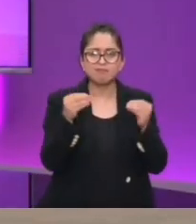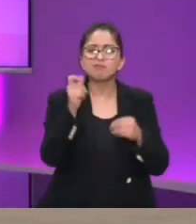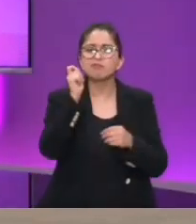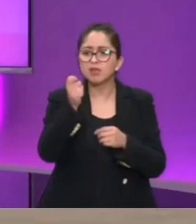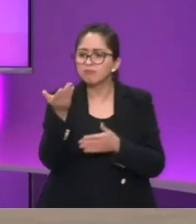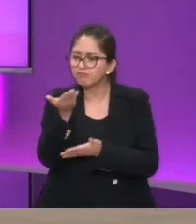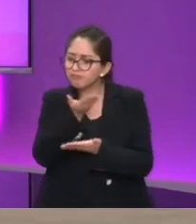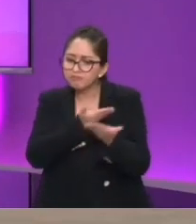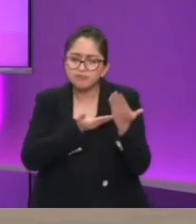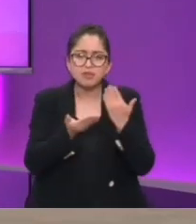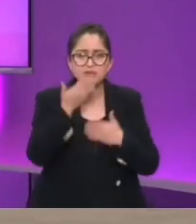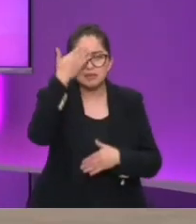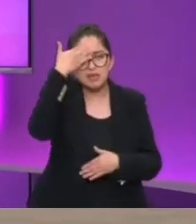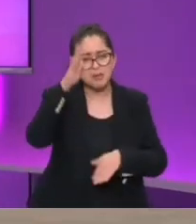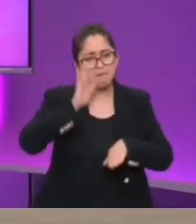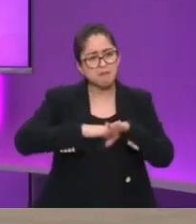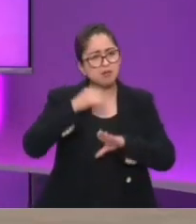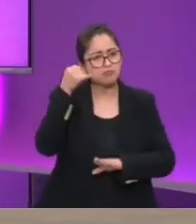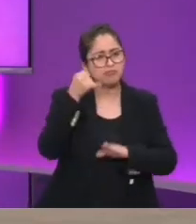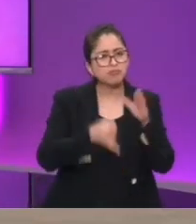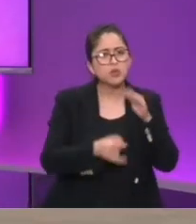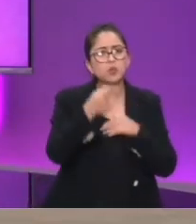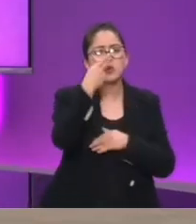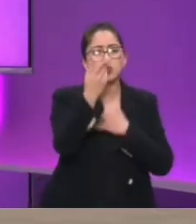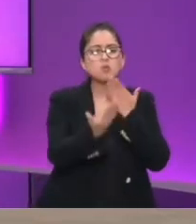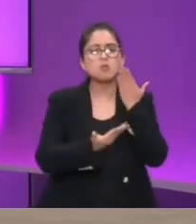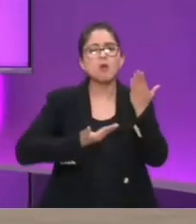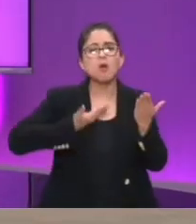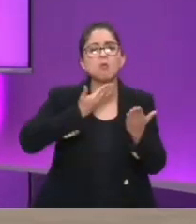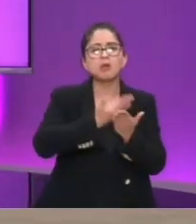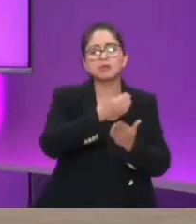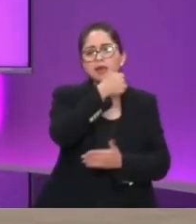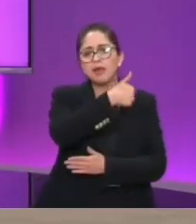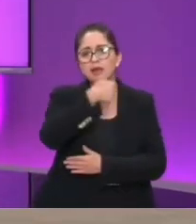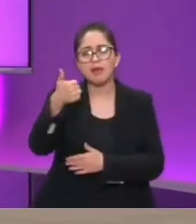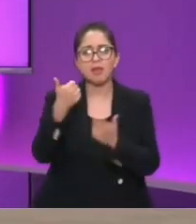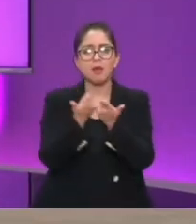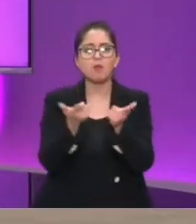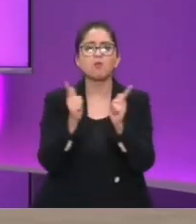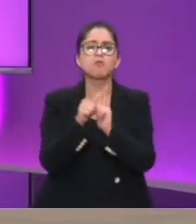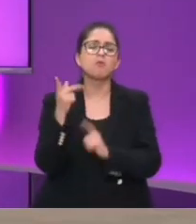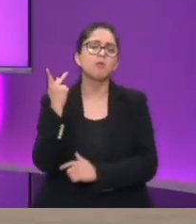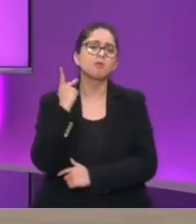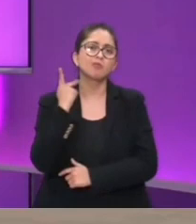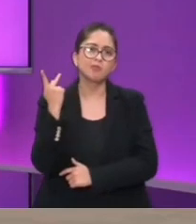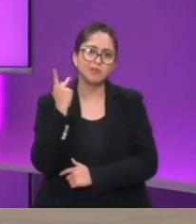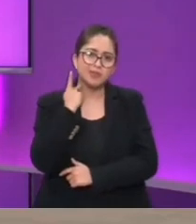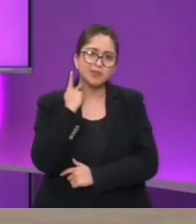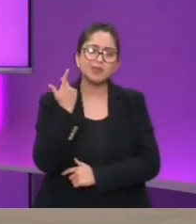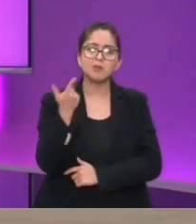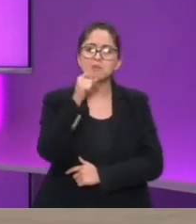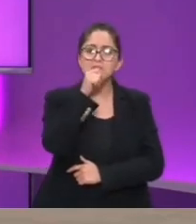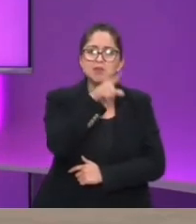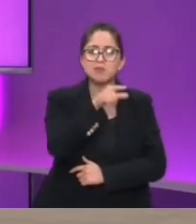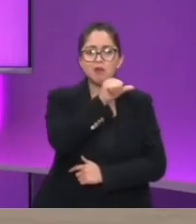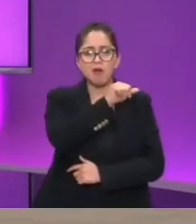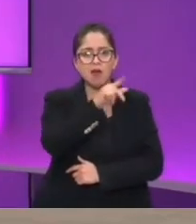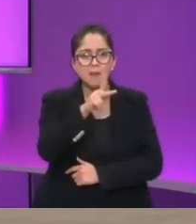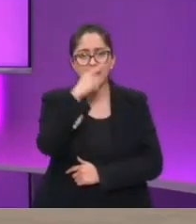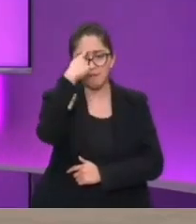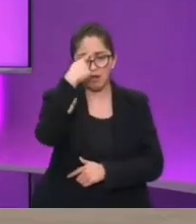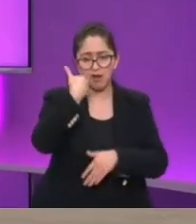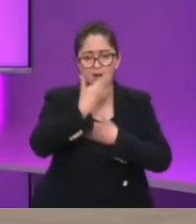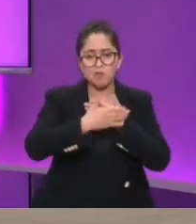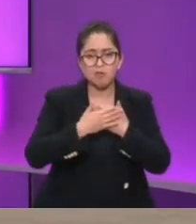hemos conocido un poco más sobre la visión y propuestas de los partidos políticos, de sus plataformas de cara a